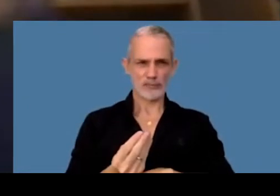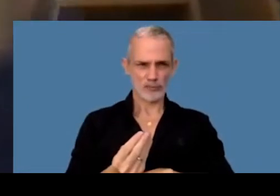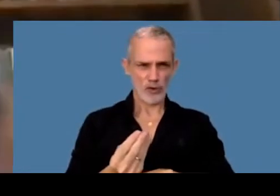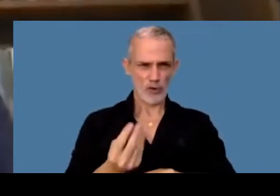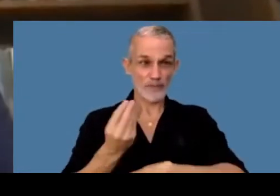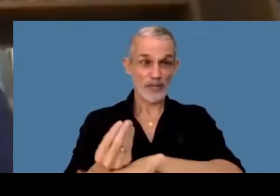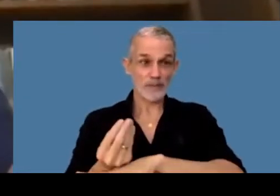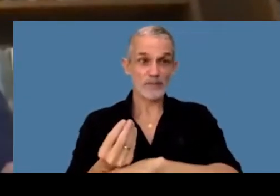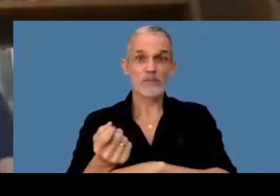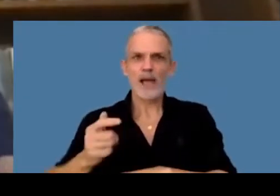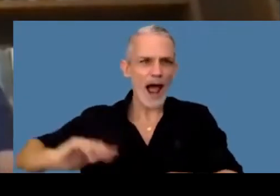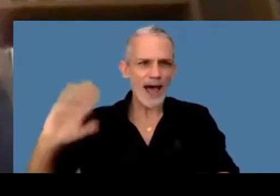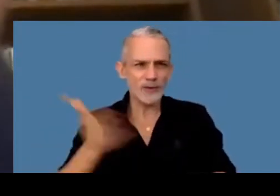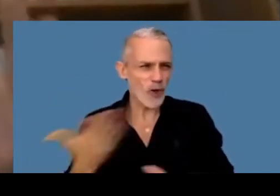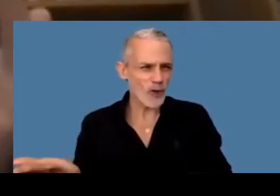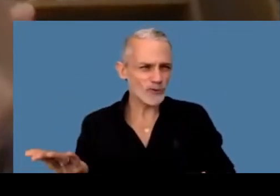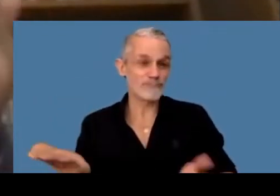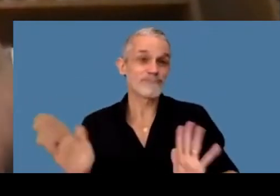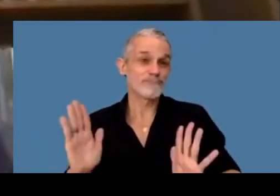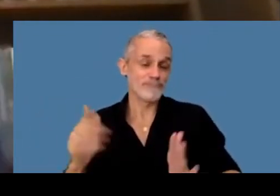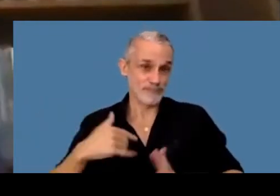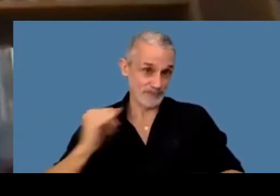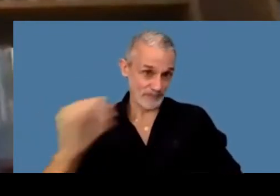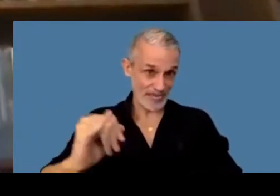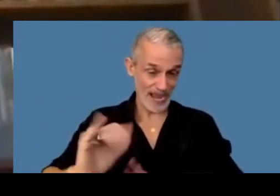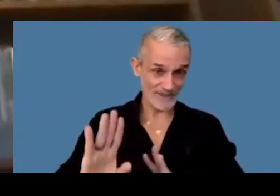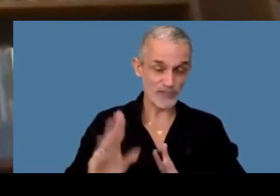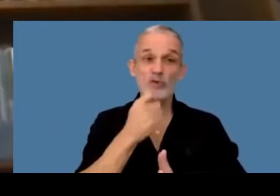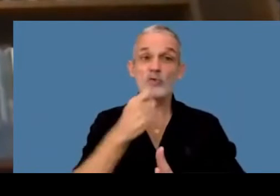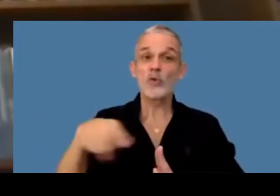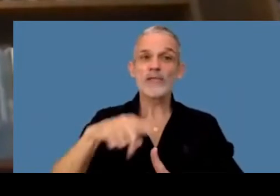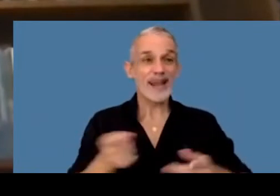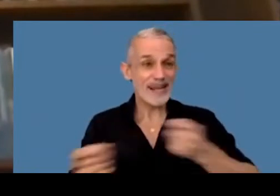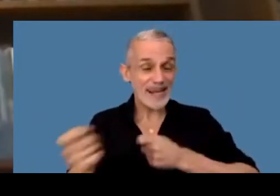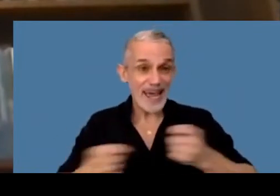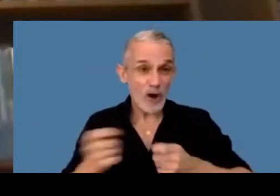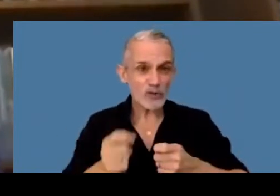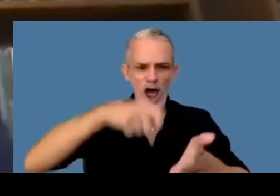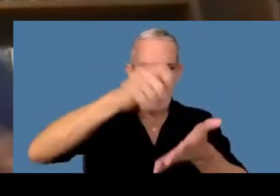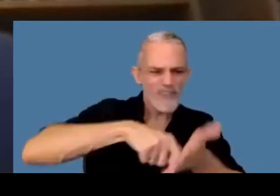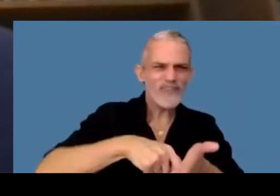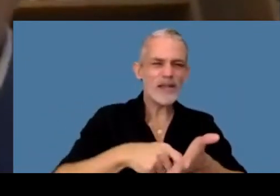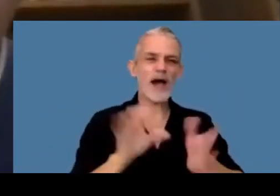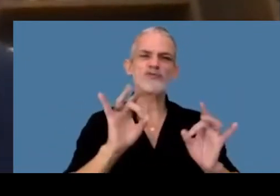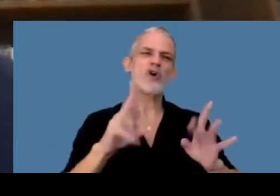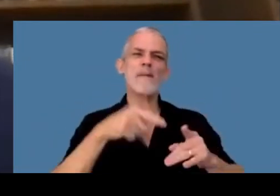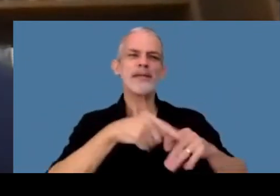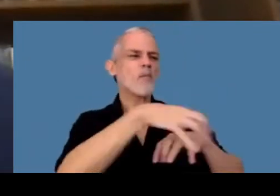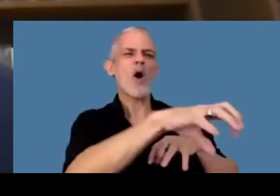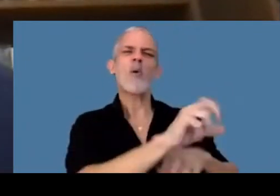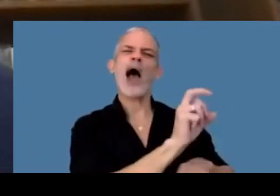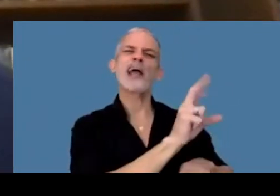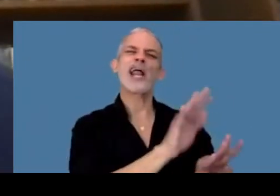Y ya les voy adelantando. Cuando ustedes negocian, no se firma un convenio solo para tal y los otros quedan afuera.